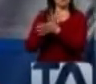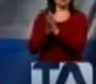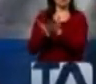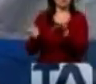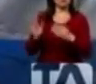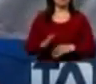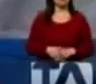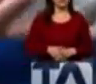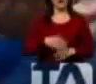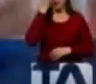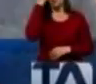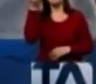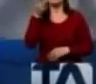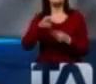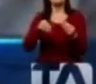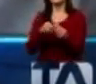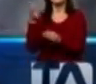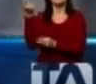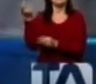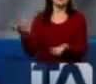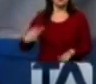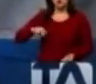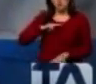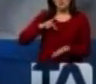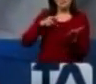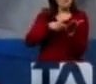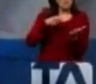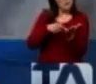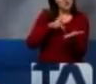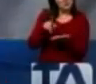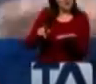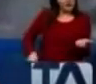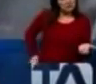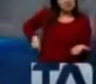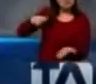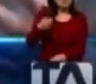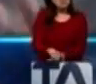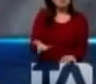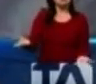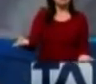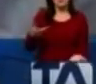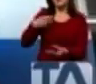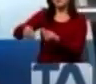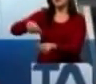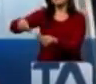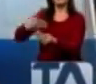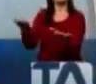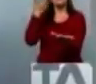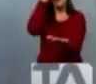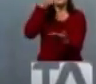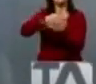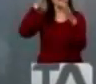esto, salir de aquí, ¿para qué seguían trabajando? No había razón. Gastando plata del pueblo, de los otros. Según